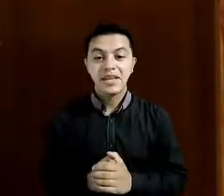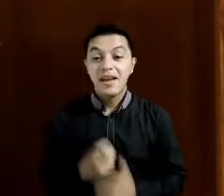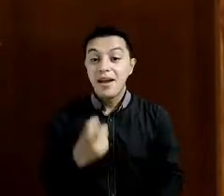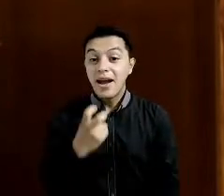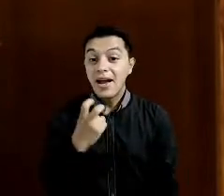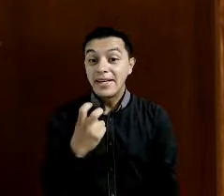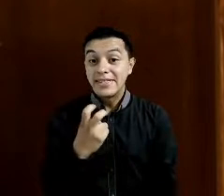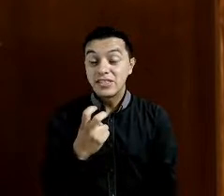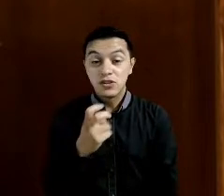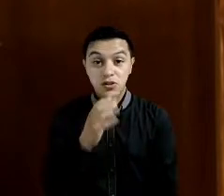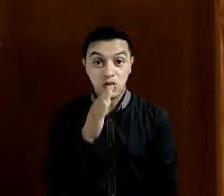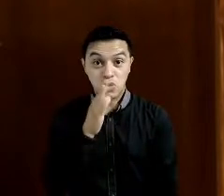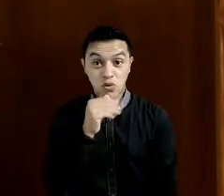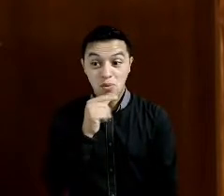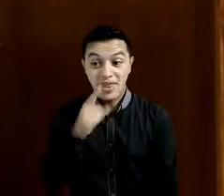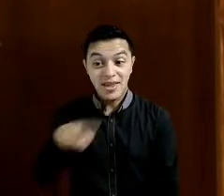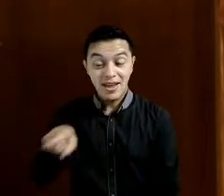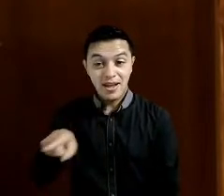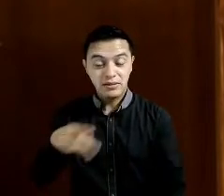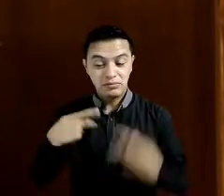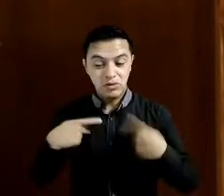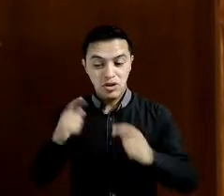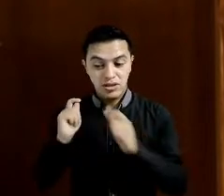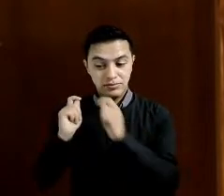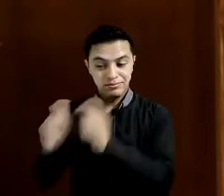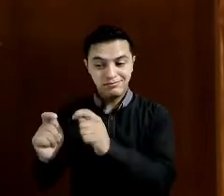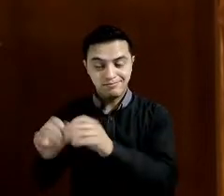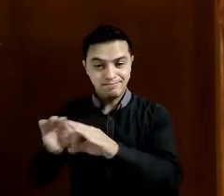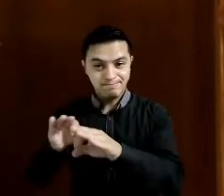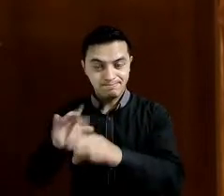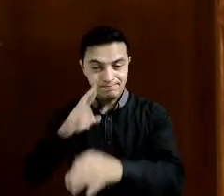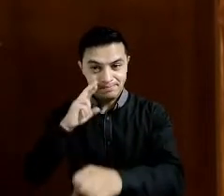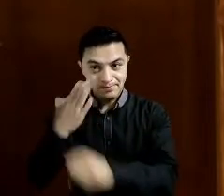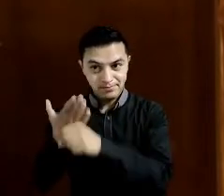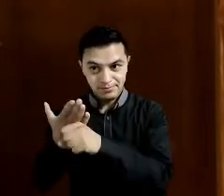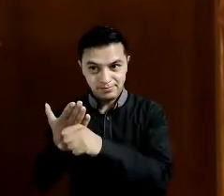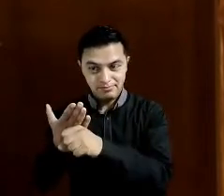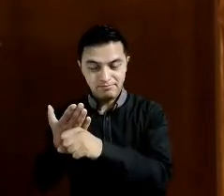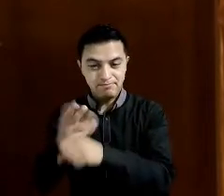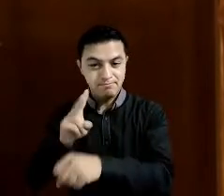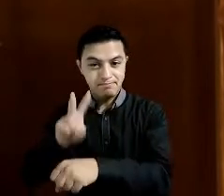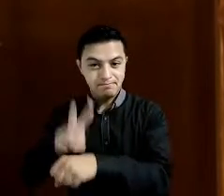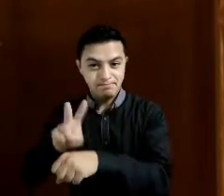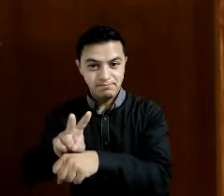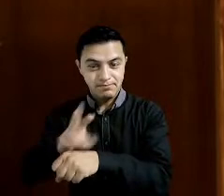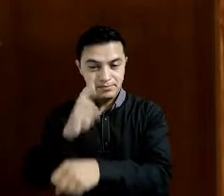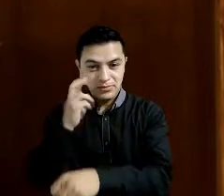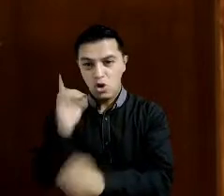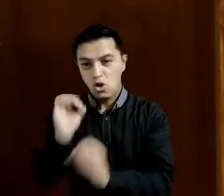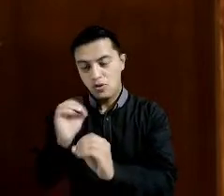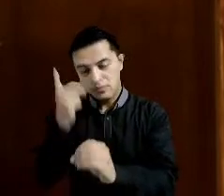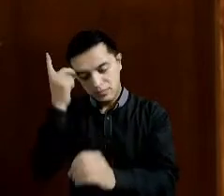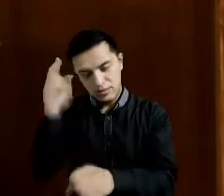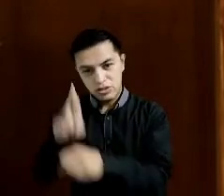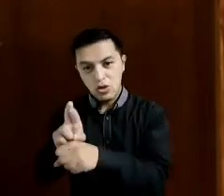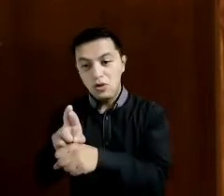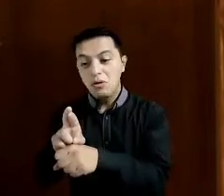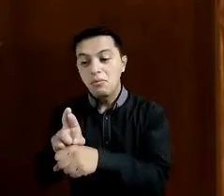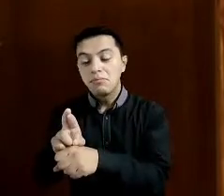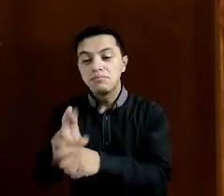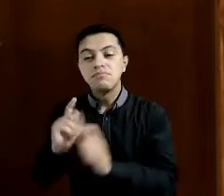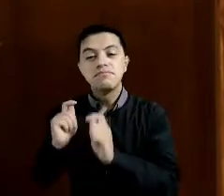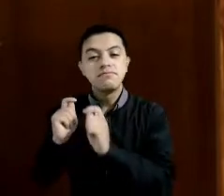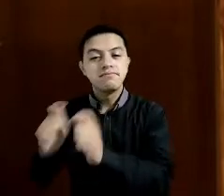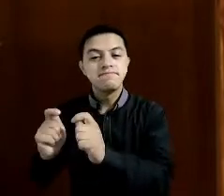a los ascendidos de dicha posibilidad en la medida en que solo les autorizan un